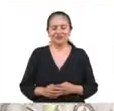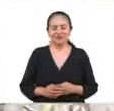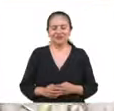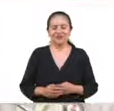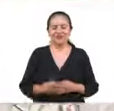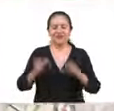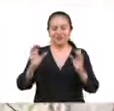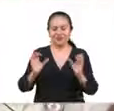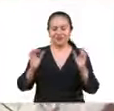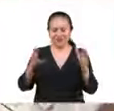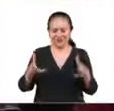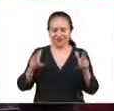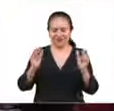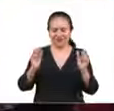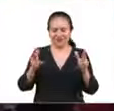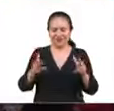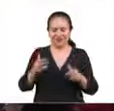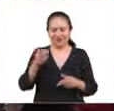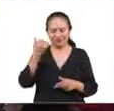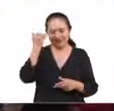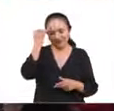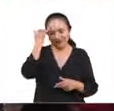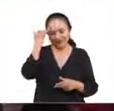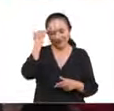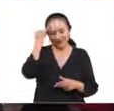y de Chiapas.